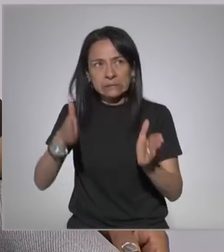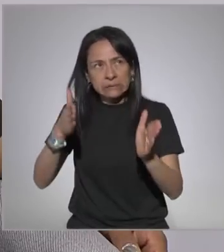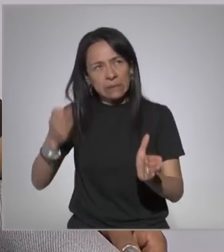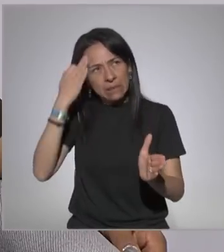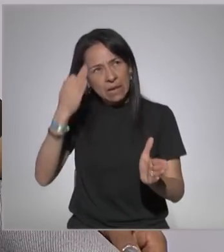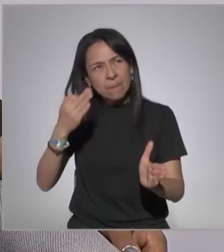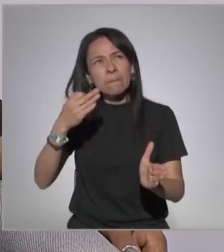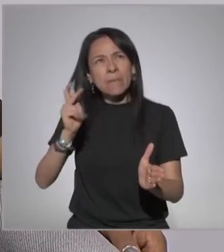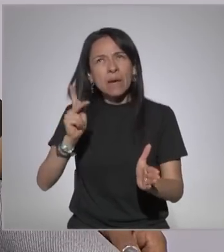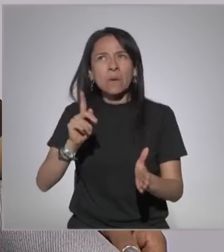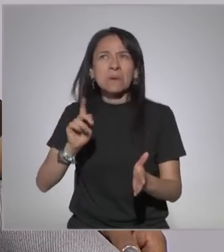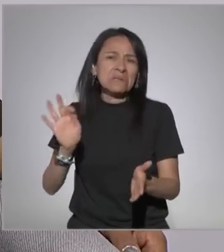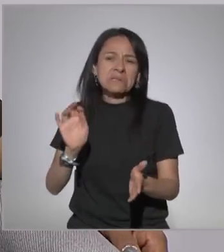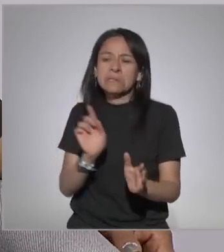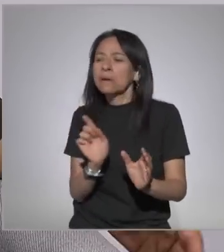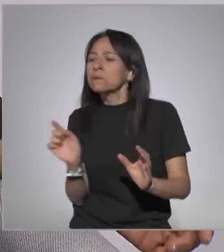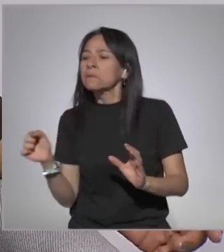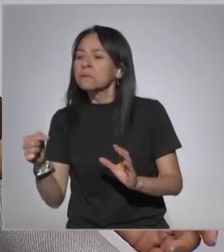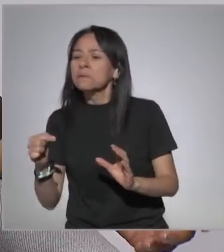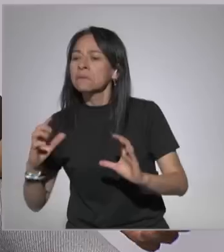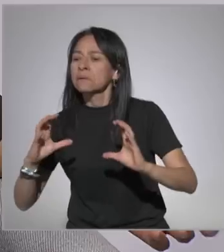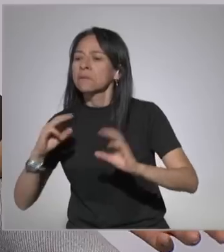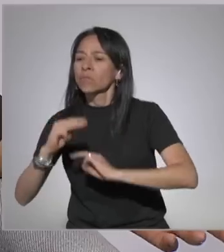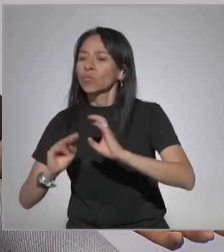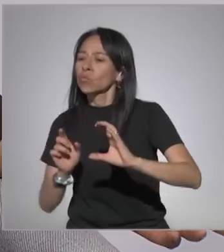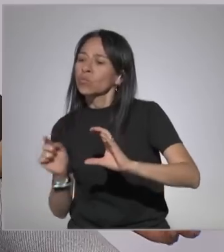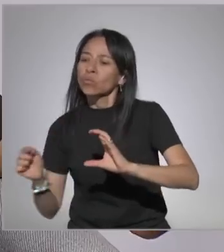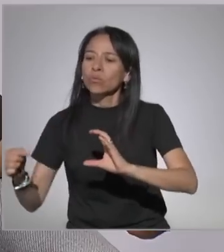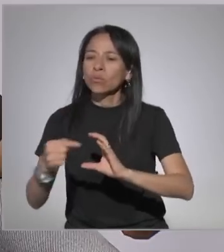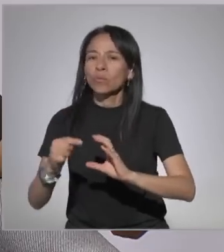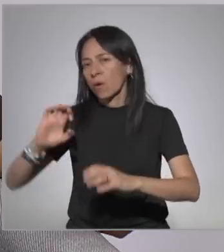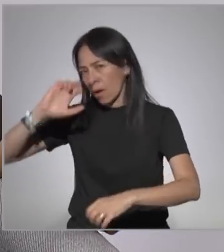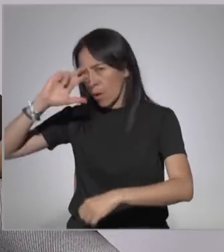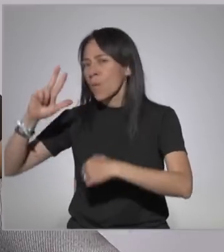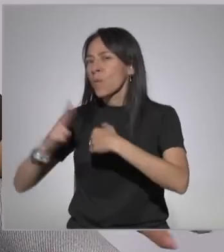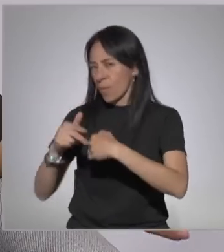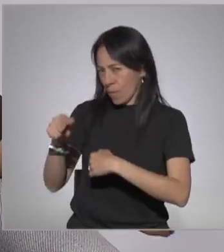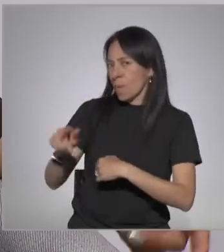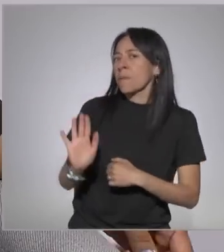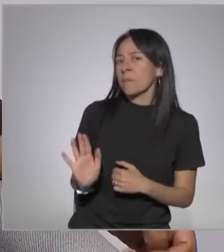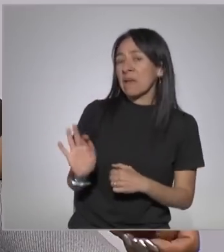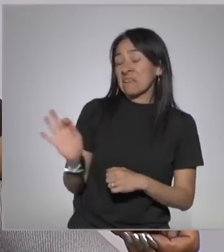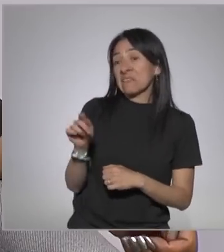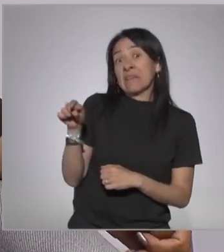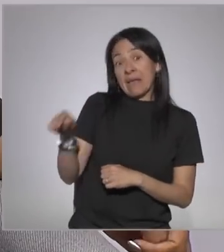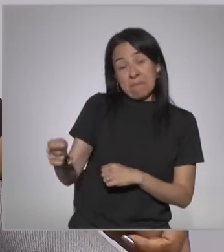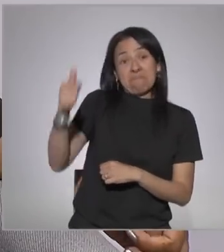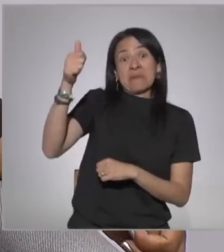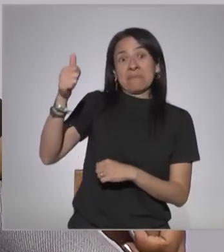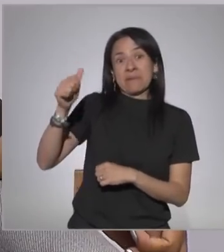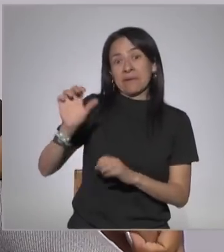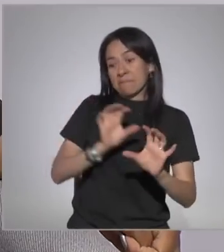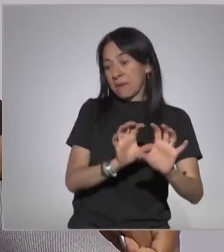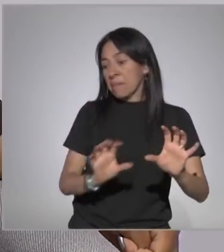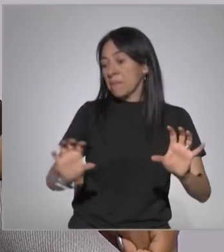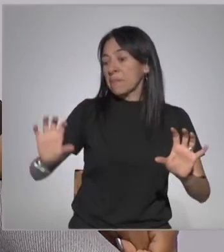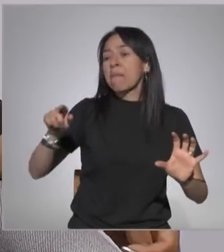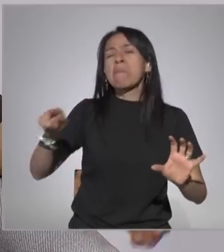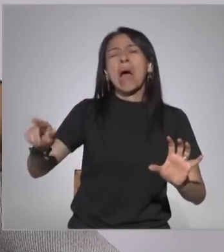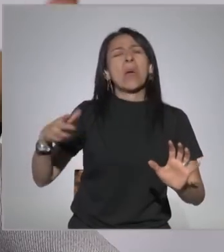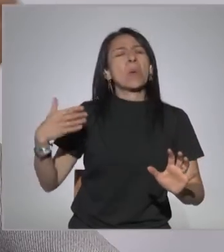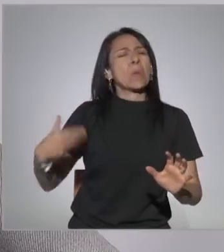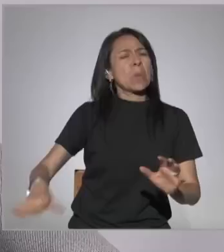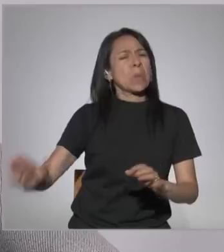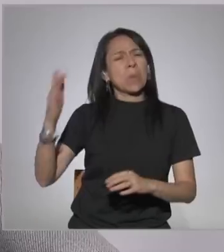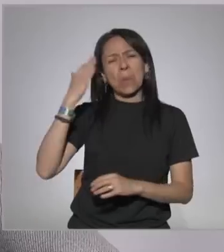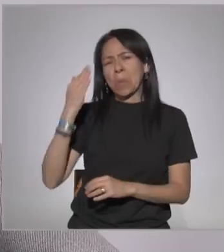¿sí? Donde justamente por ser el primer continente y es más envejecido, pues ya tienen